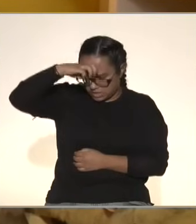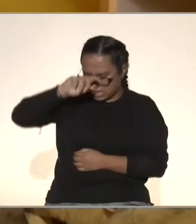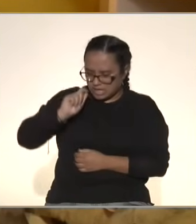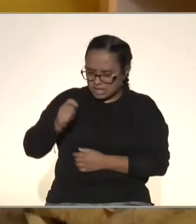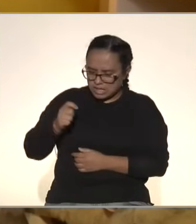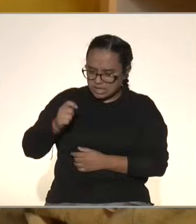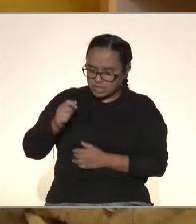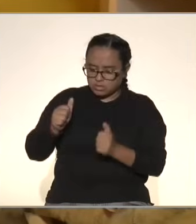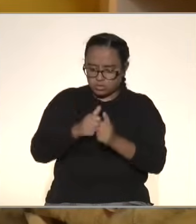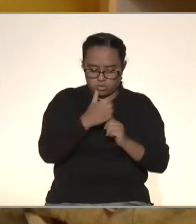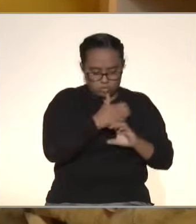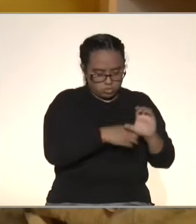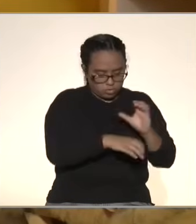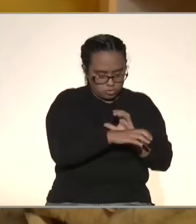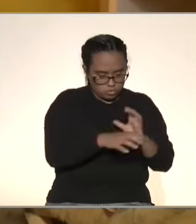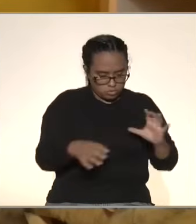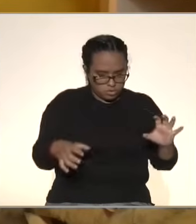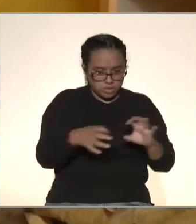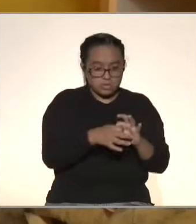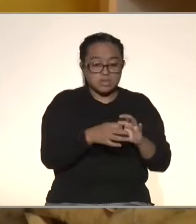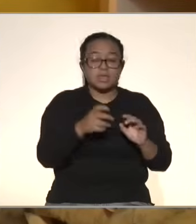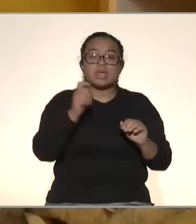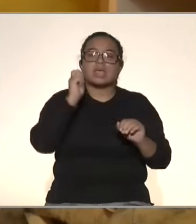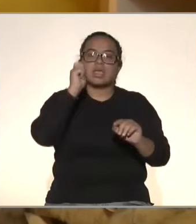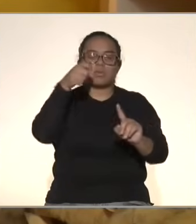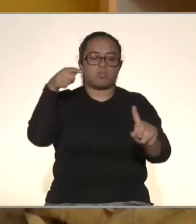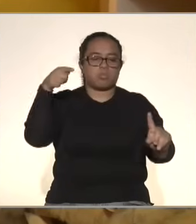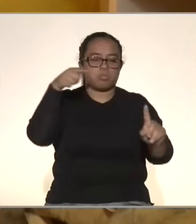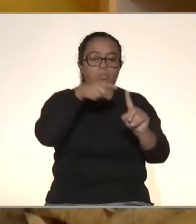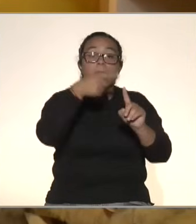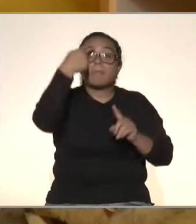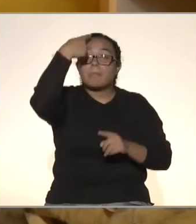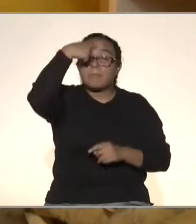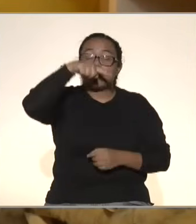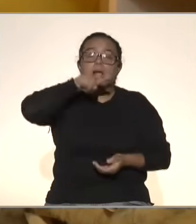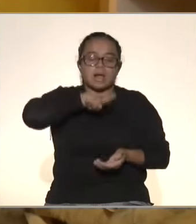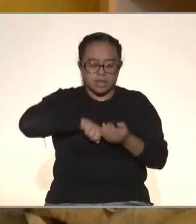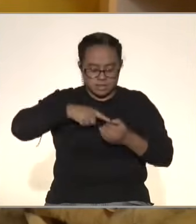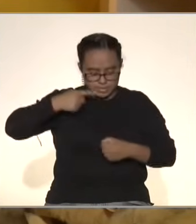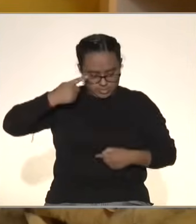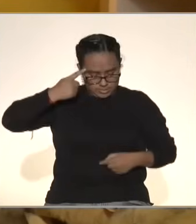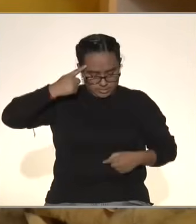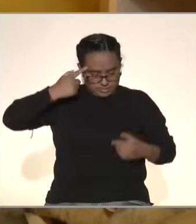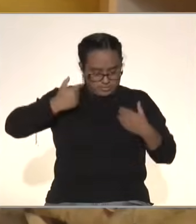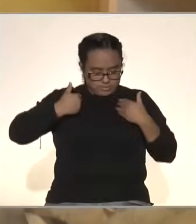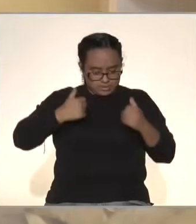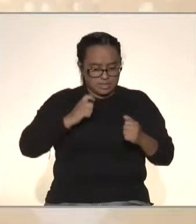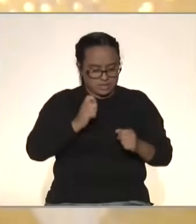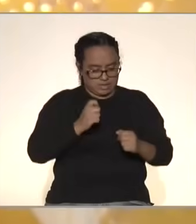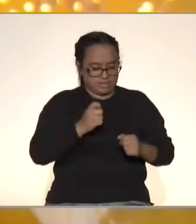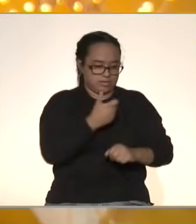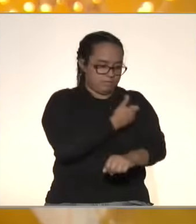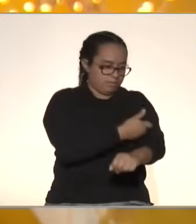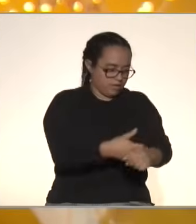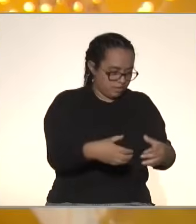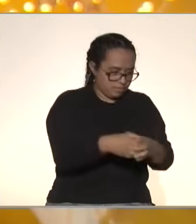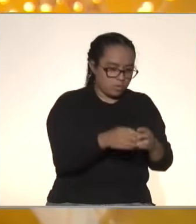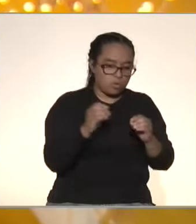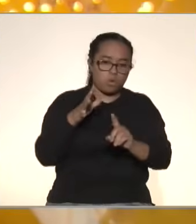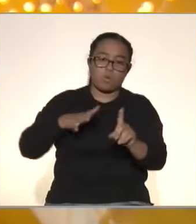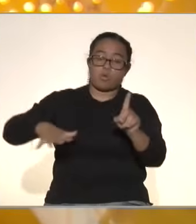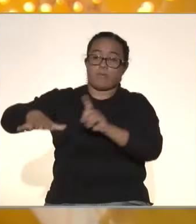elementos simbólicos, con un propósito de tomar conciencia tanto familiar como social. Y